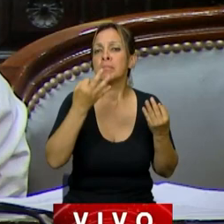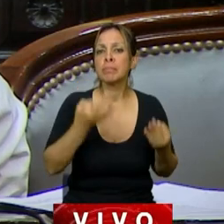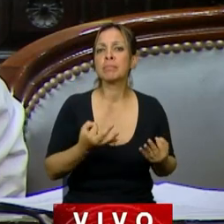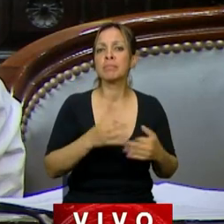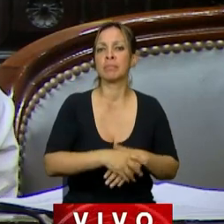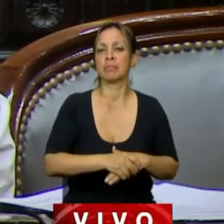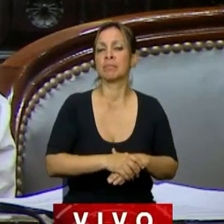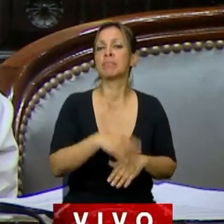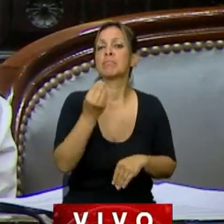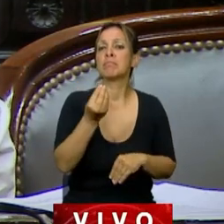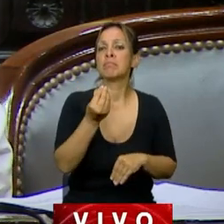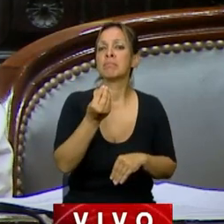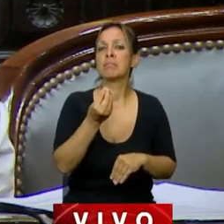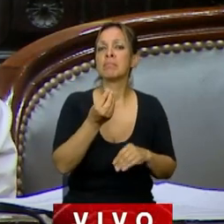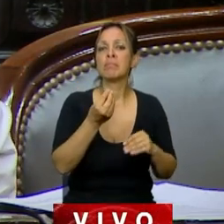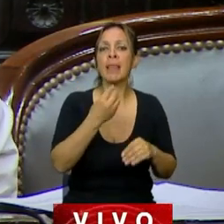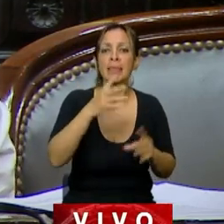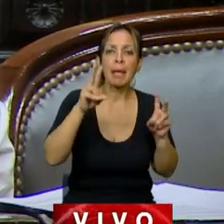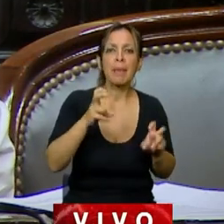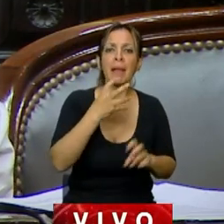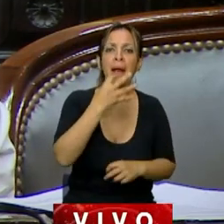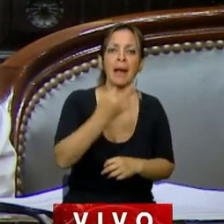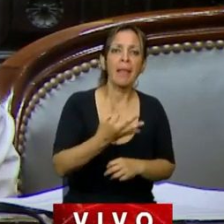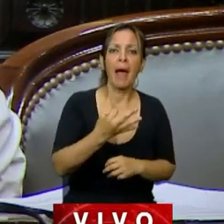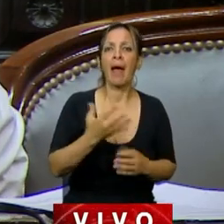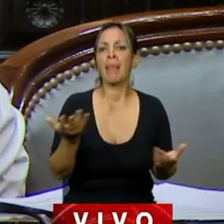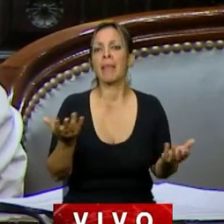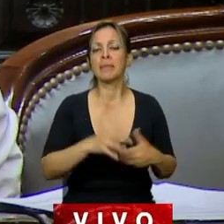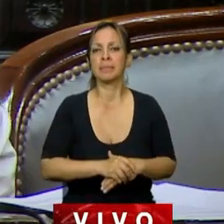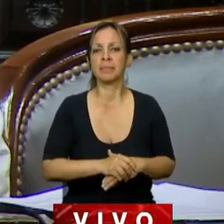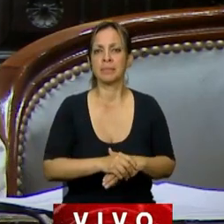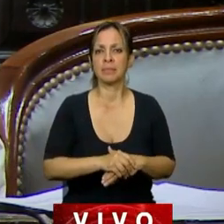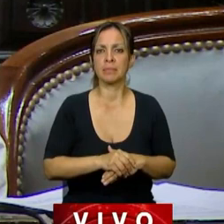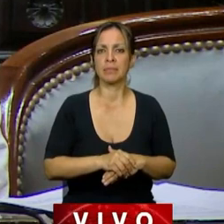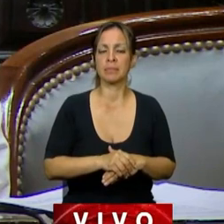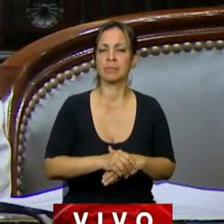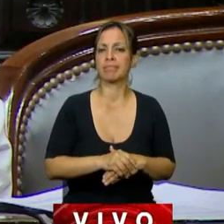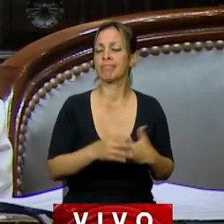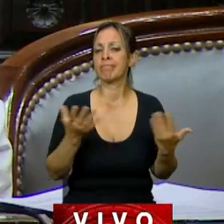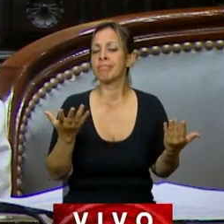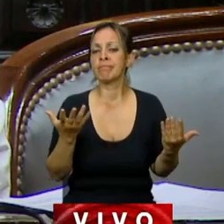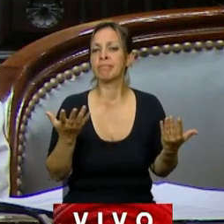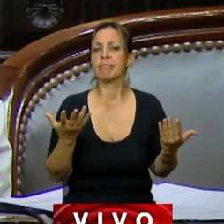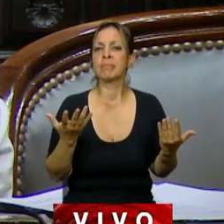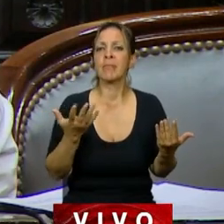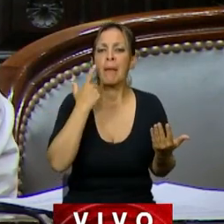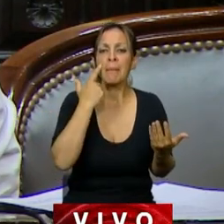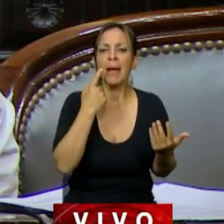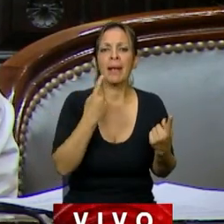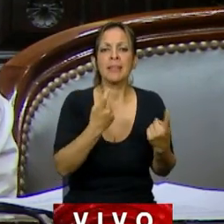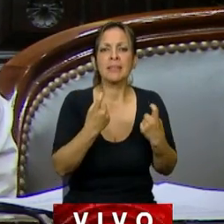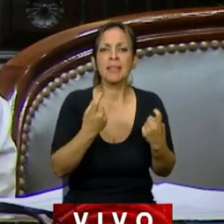de chocarnos con la realidad, de reconfigurar cuadros tarifarios, de la